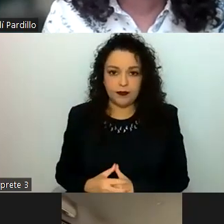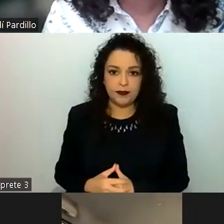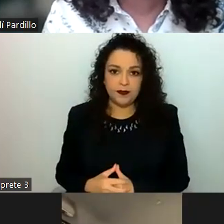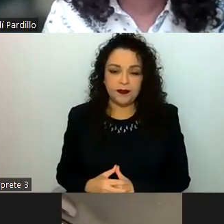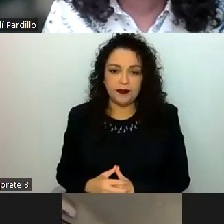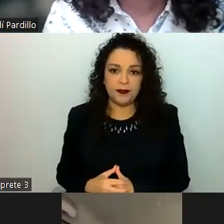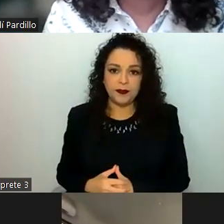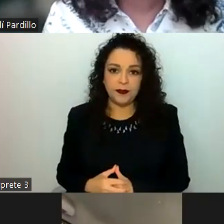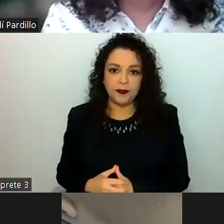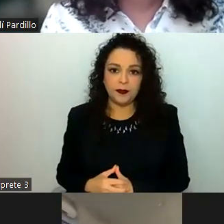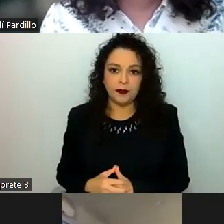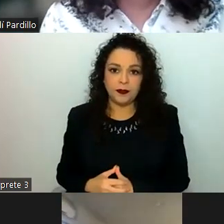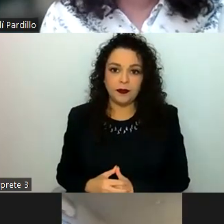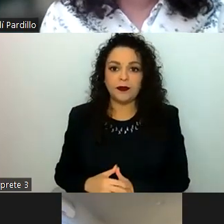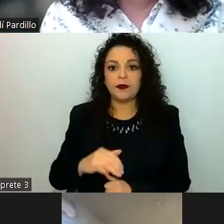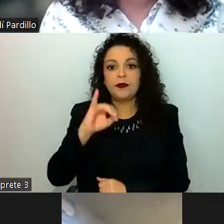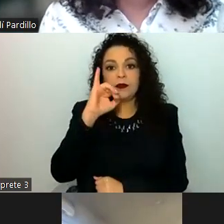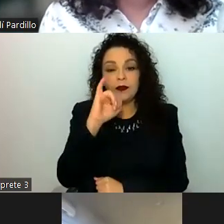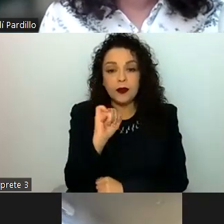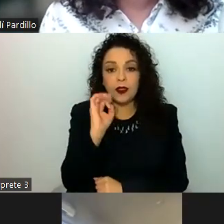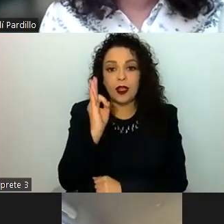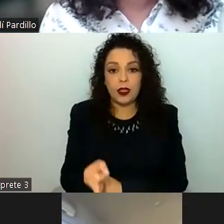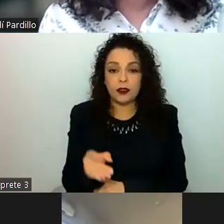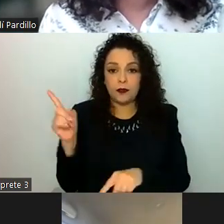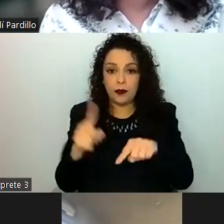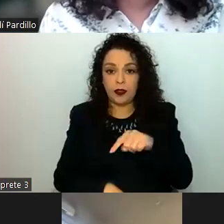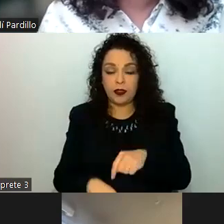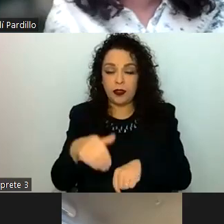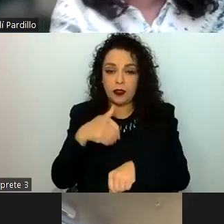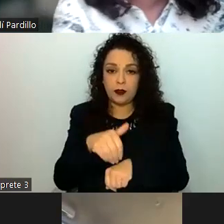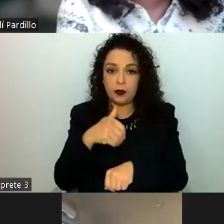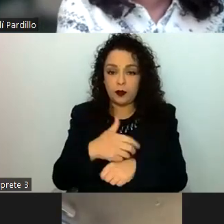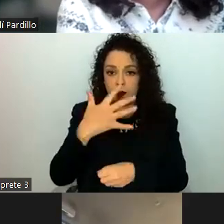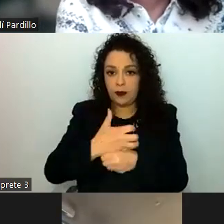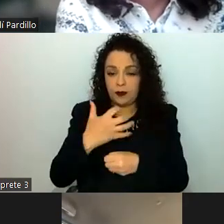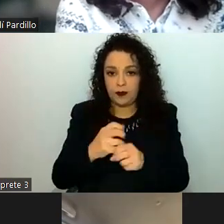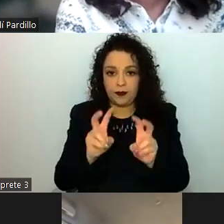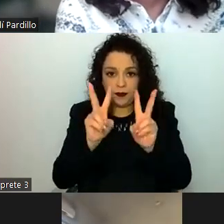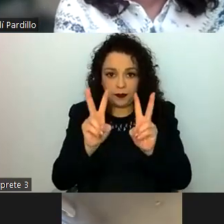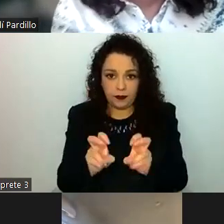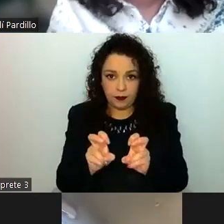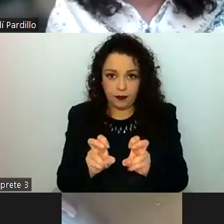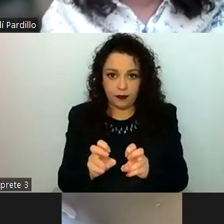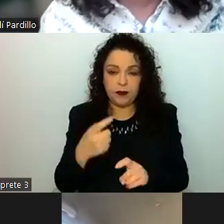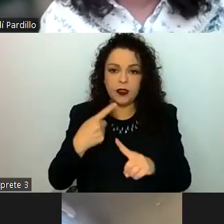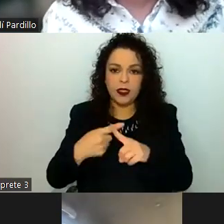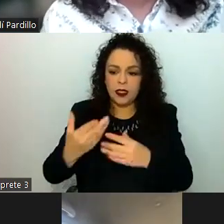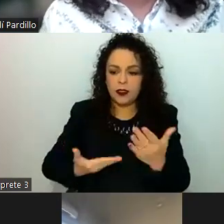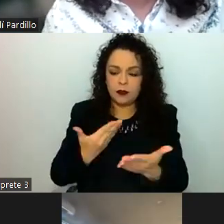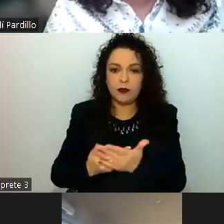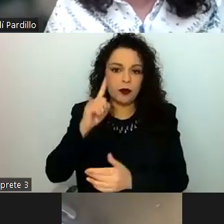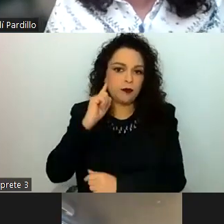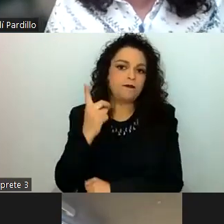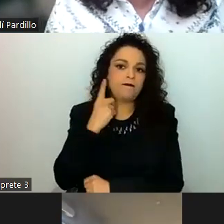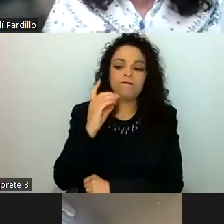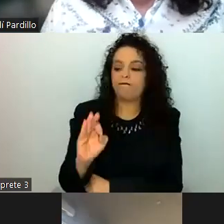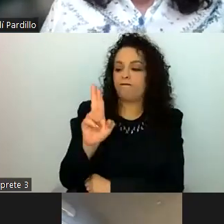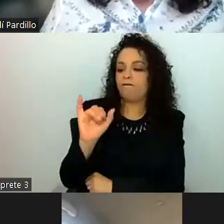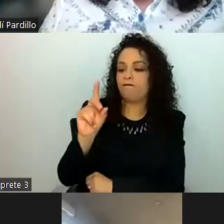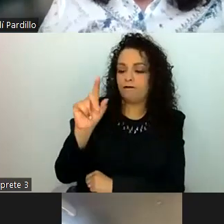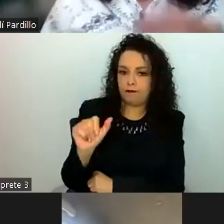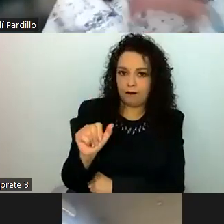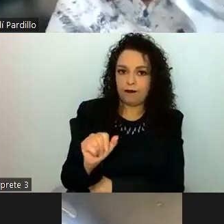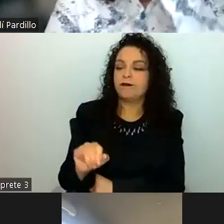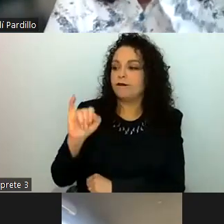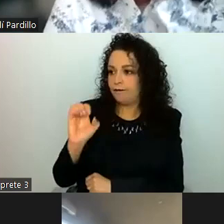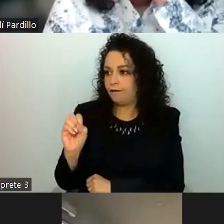de que se retire la iniciativa en comento por la diputada. Así es. O si Por se mantiene instrucciones de el la orden del